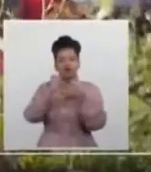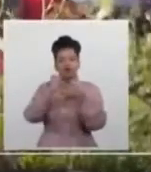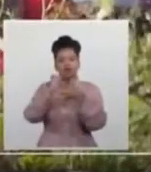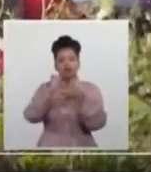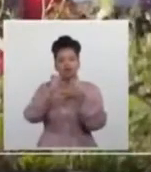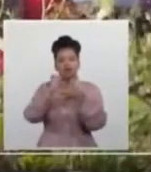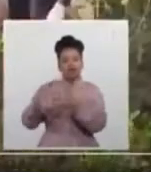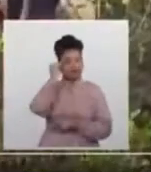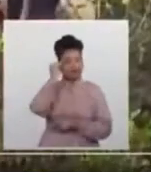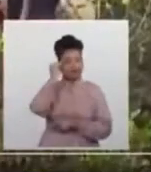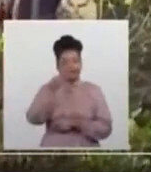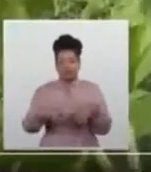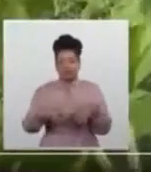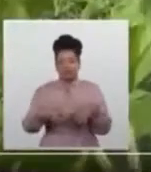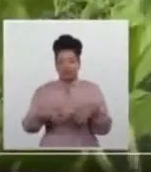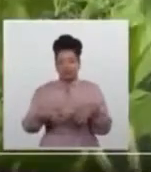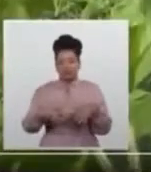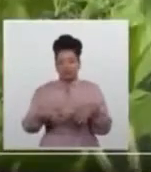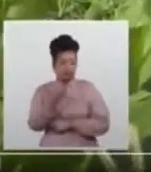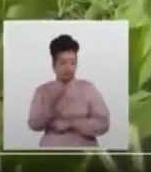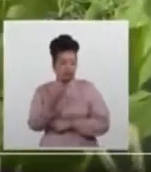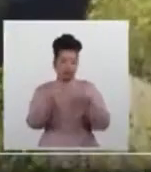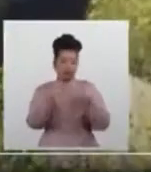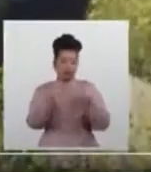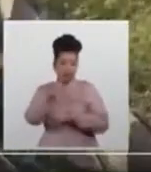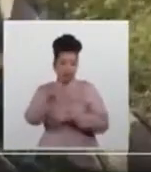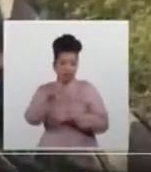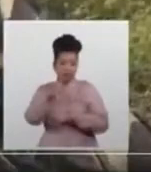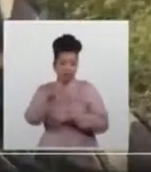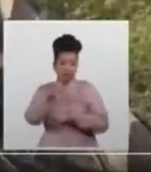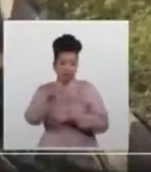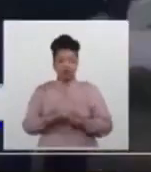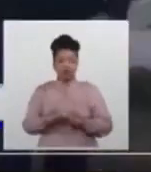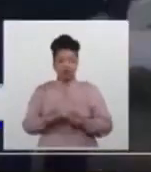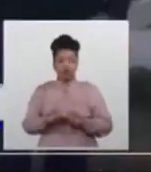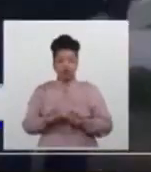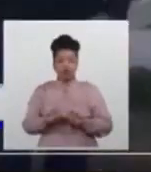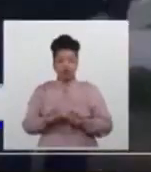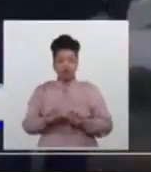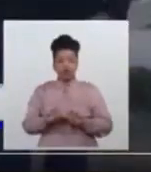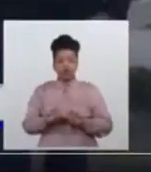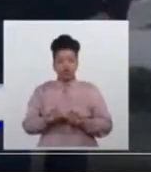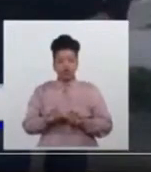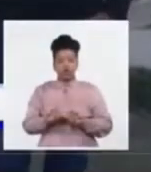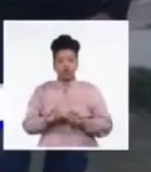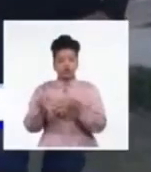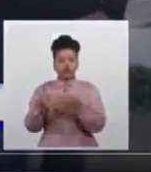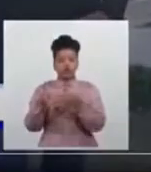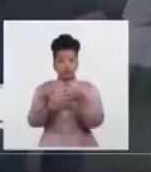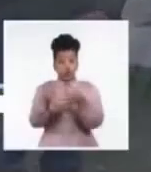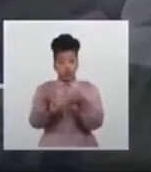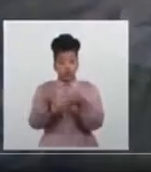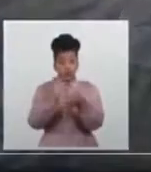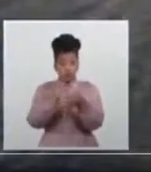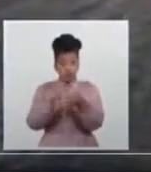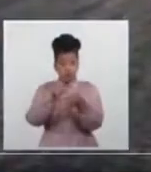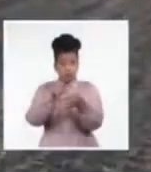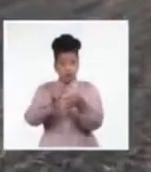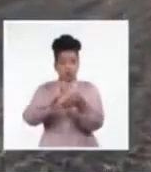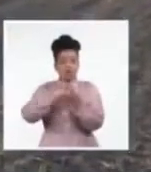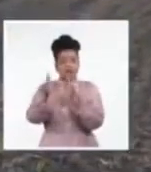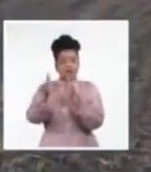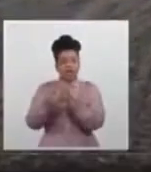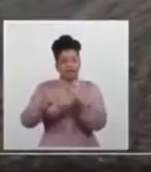No, al revés, mami. Para atrás, antes. Pero ese es el principio. Ahí, ahí, ahí. Ajá. No bajamos. Proyecto